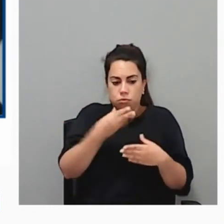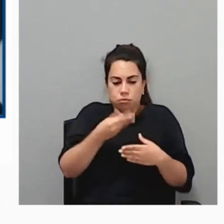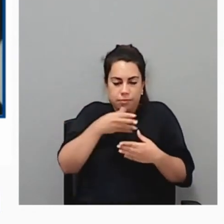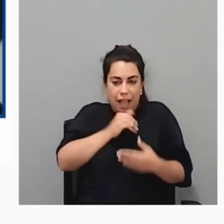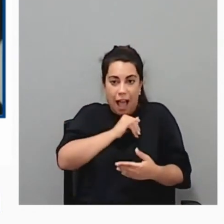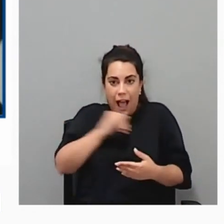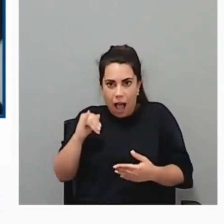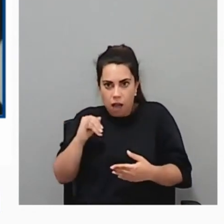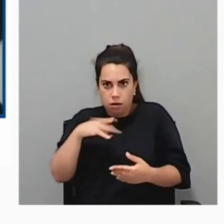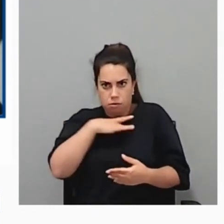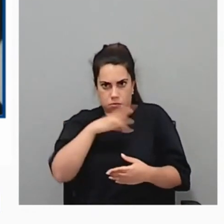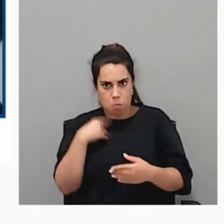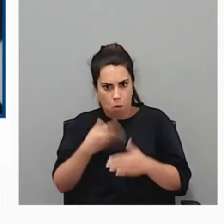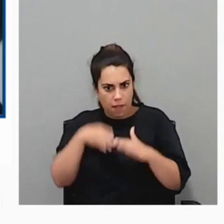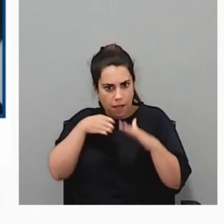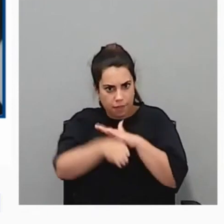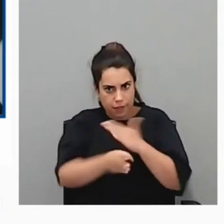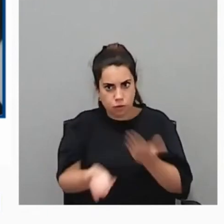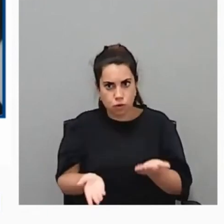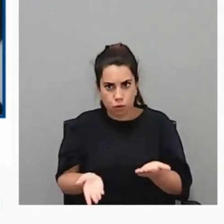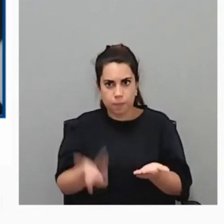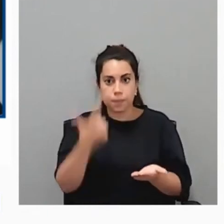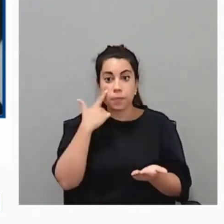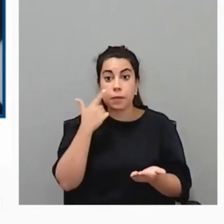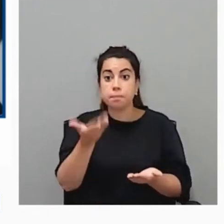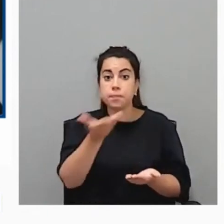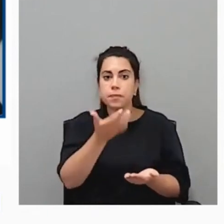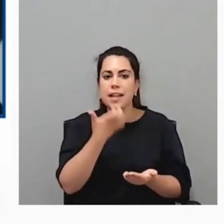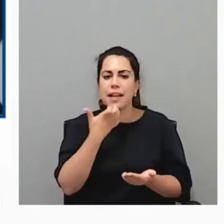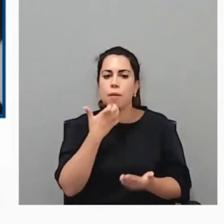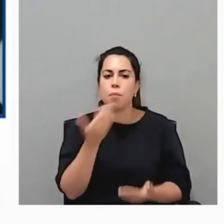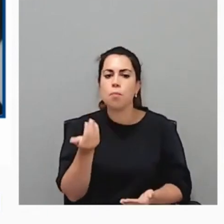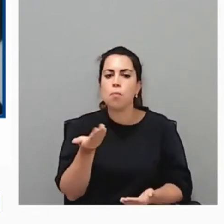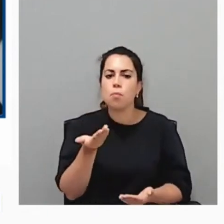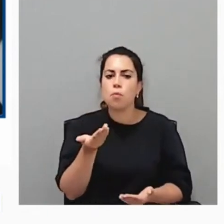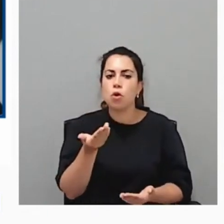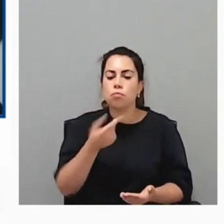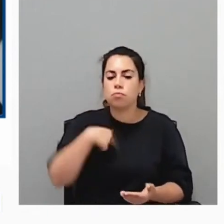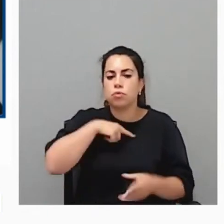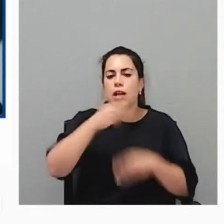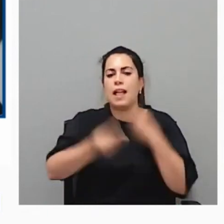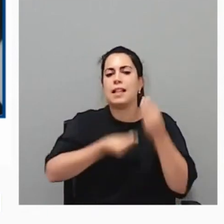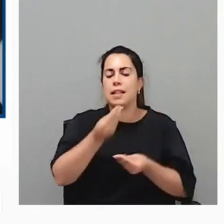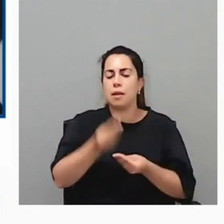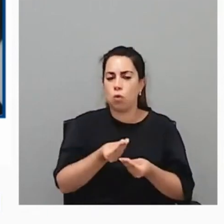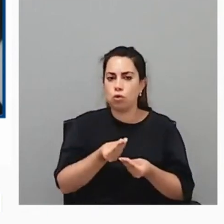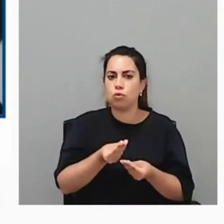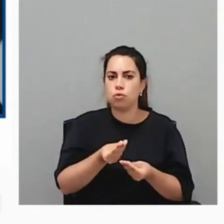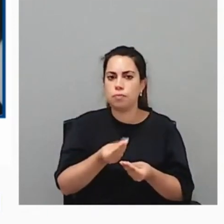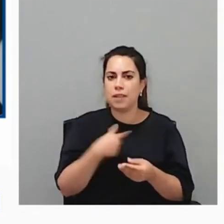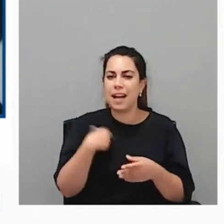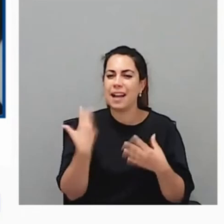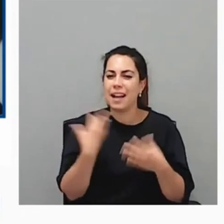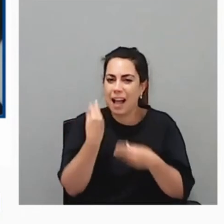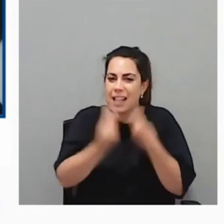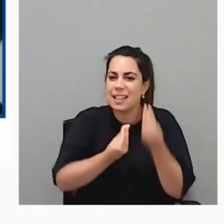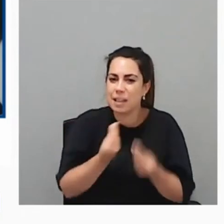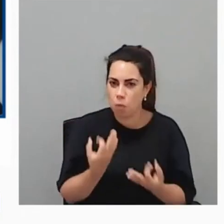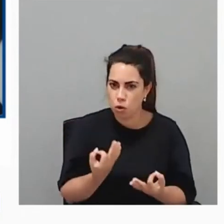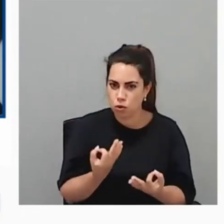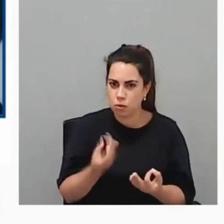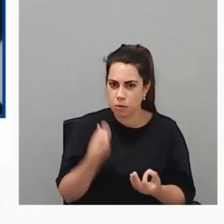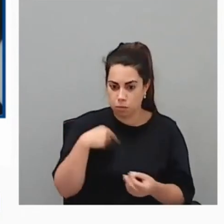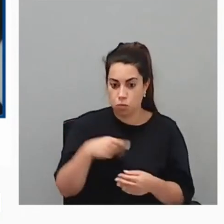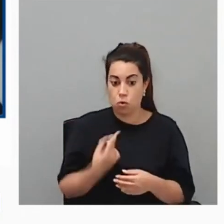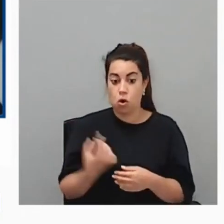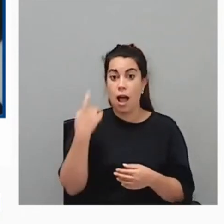Para que tengáis un ejemplo de lo que hacemos, caso práctico, ¿no?, lo que hacemos es personalizamos, o sea, el alumno está